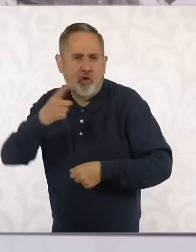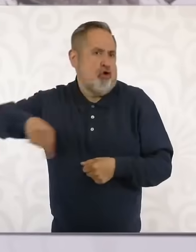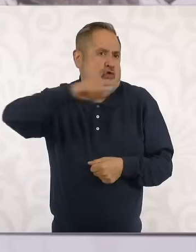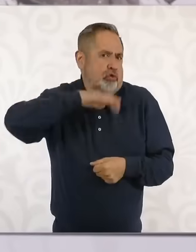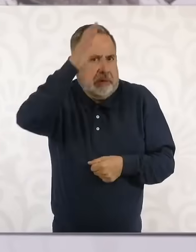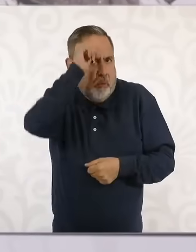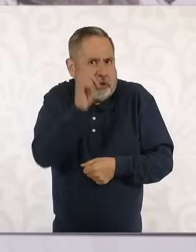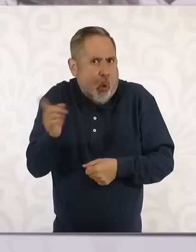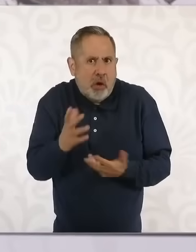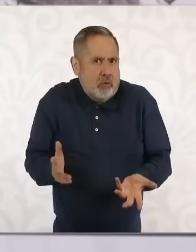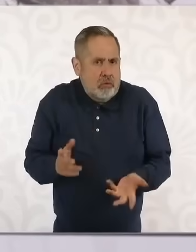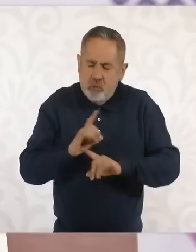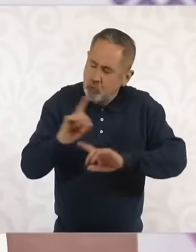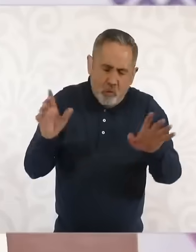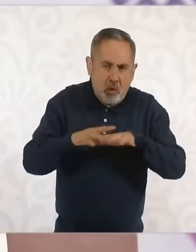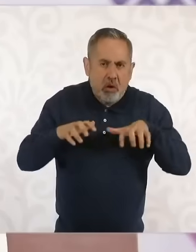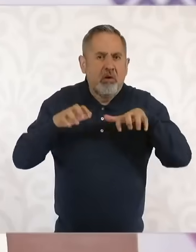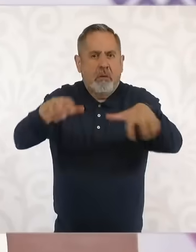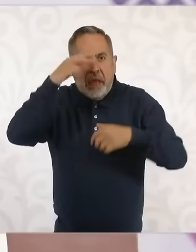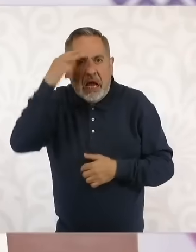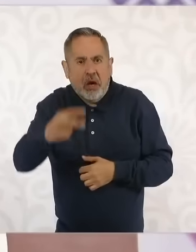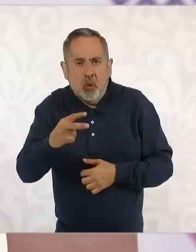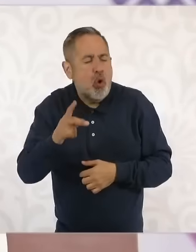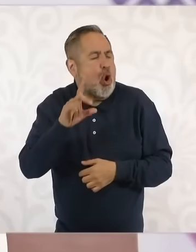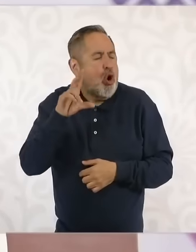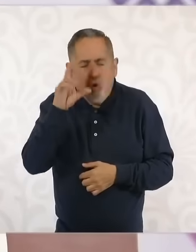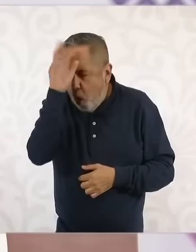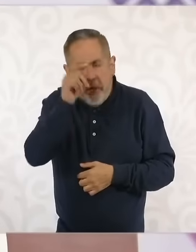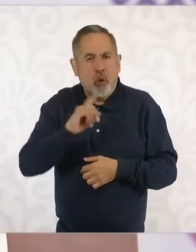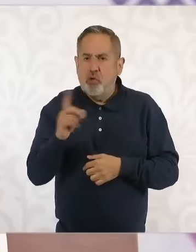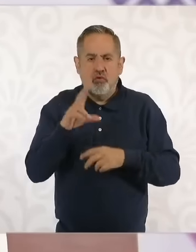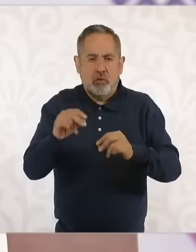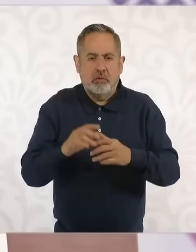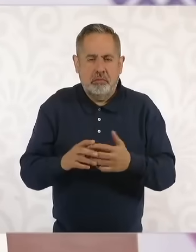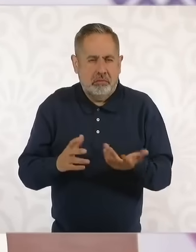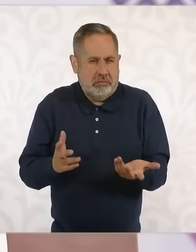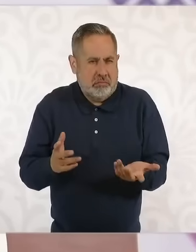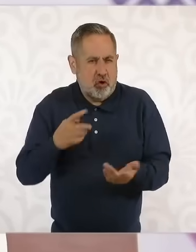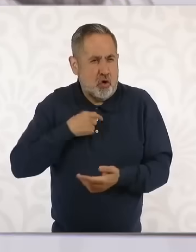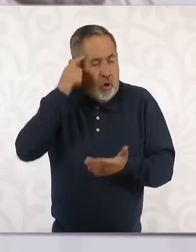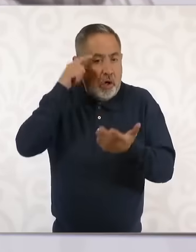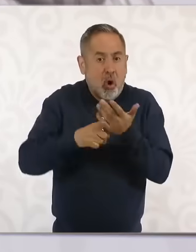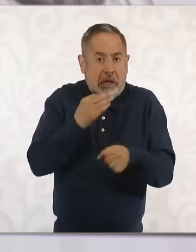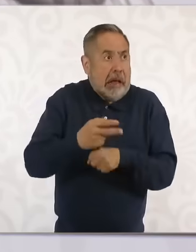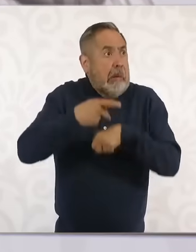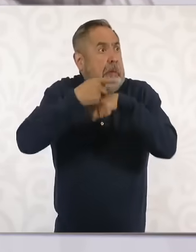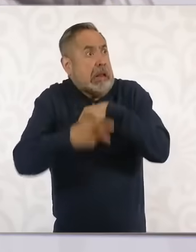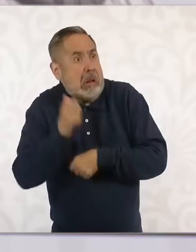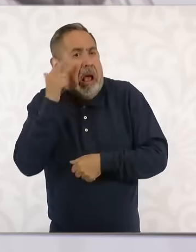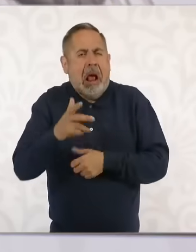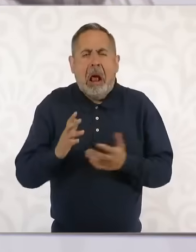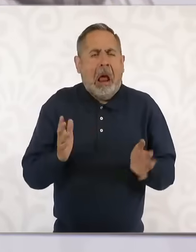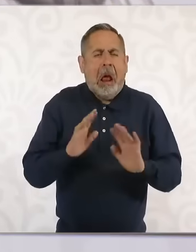encuestas. Entonces, no creo que haya riesgo en este momento, no lo considero